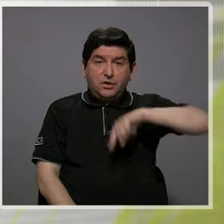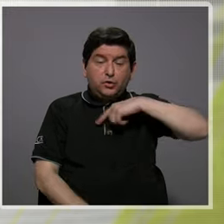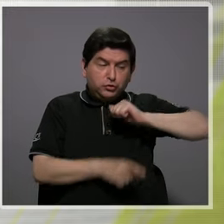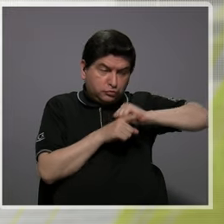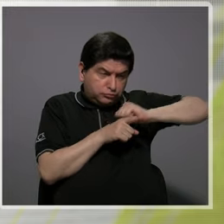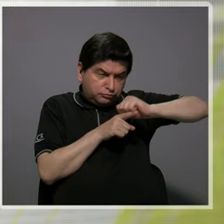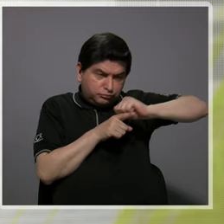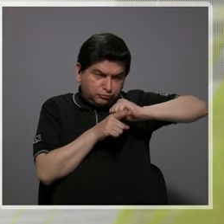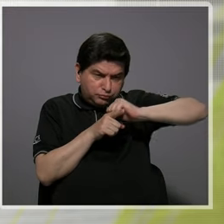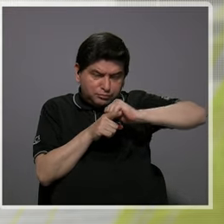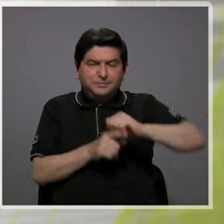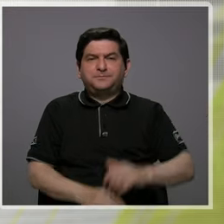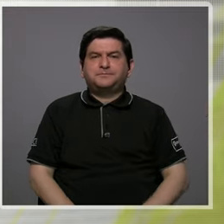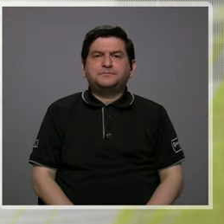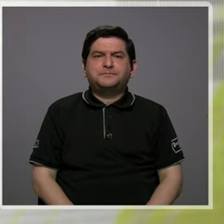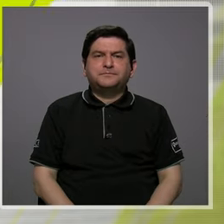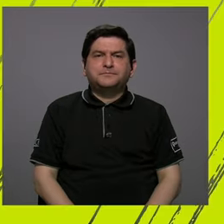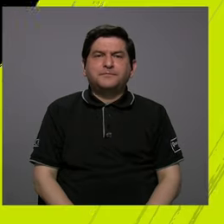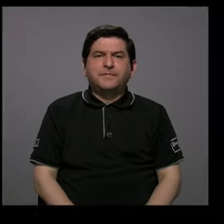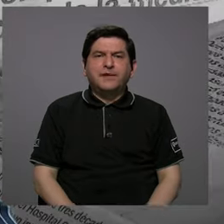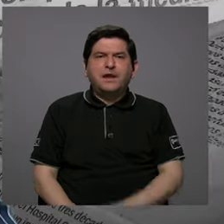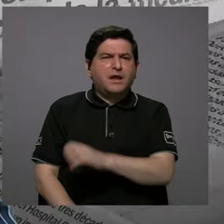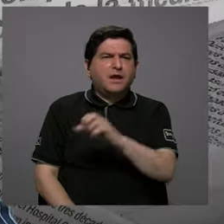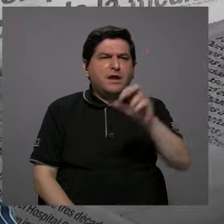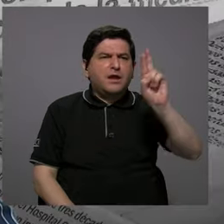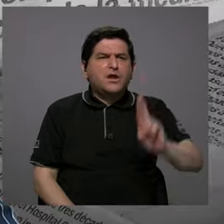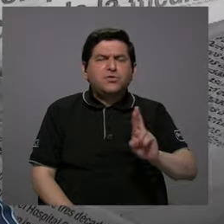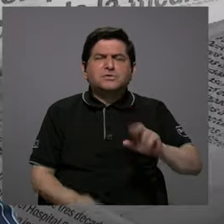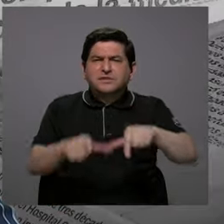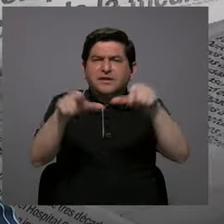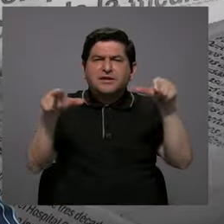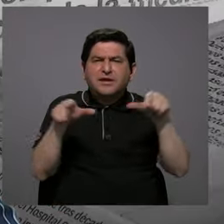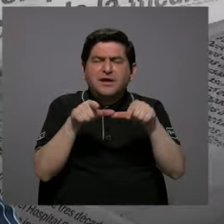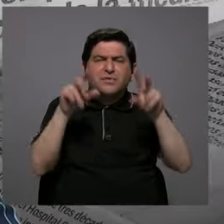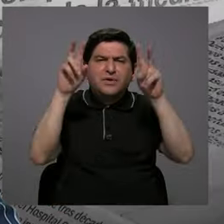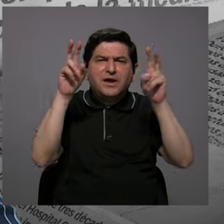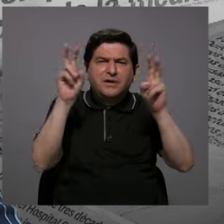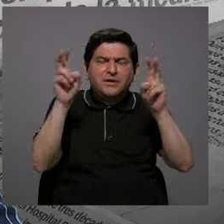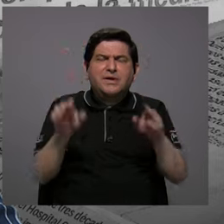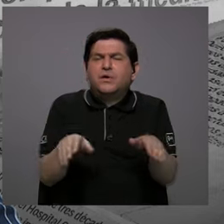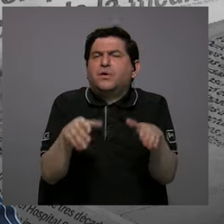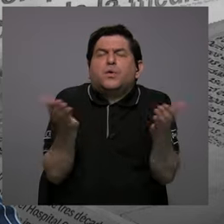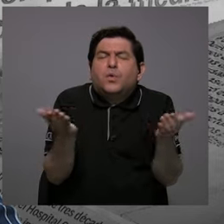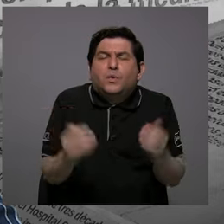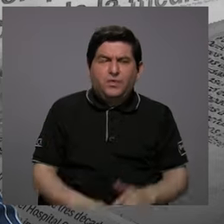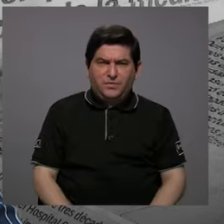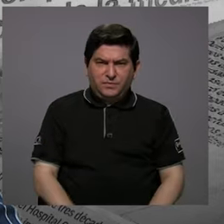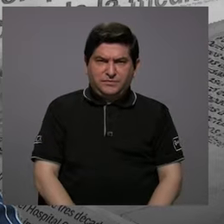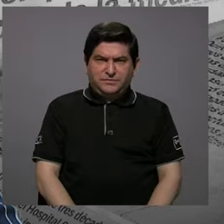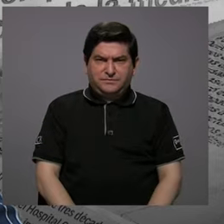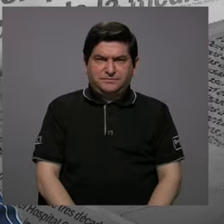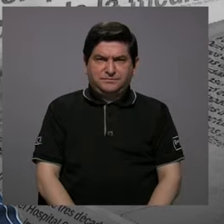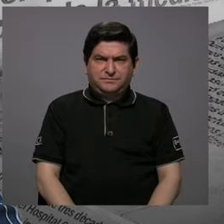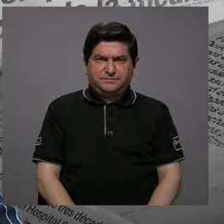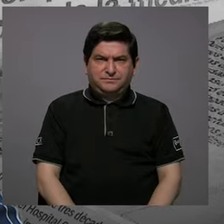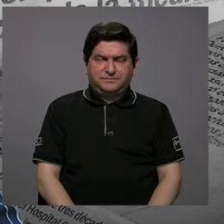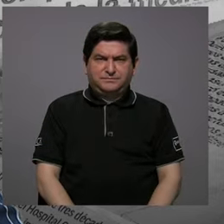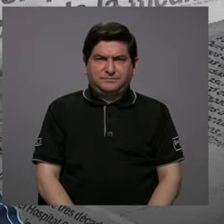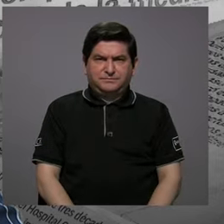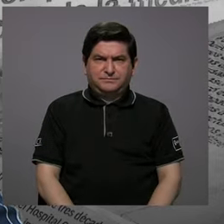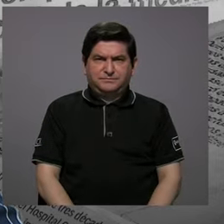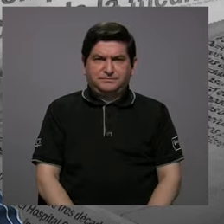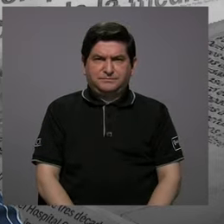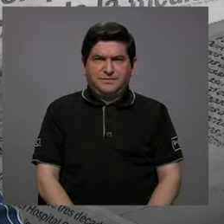prácticas la verdad Cómo cómo ve a Costa Rica posicionado con el tema qué tanto están eh